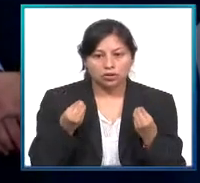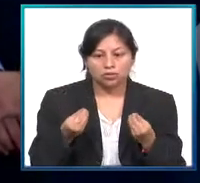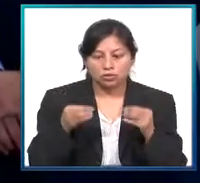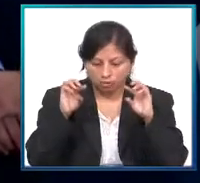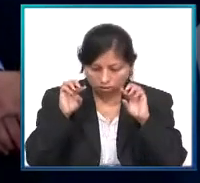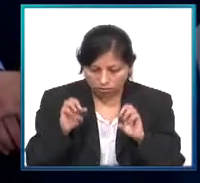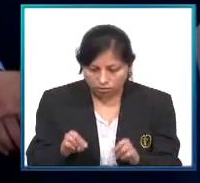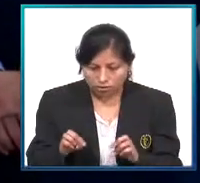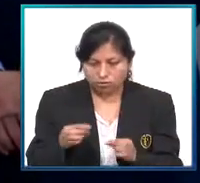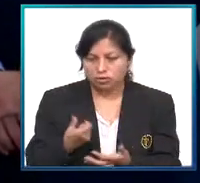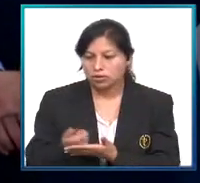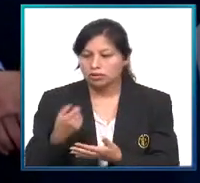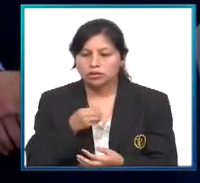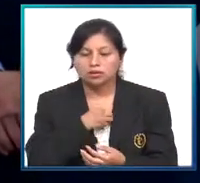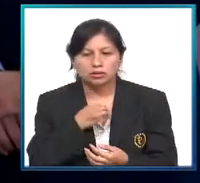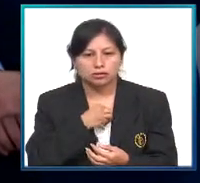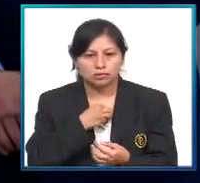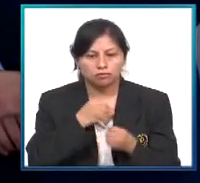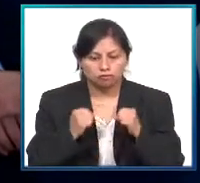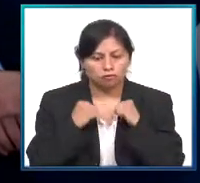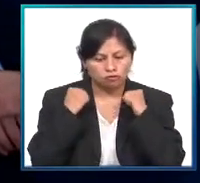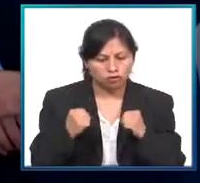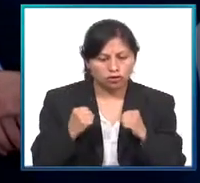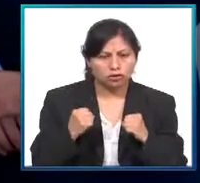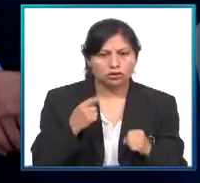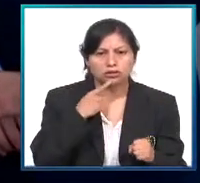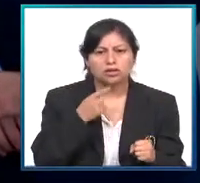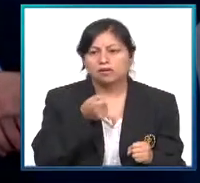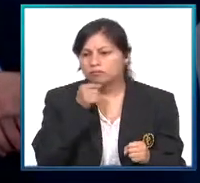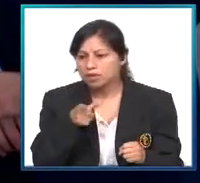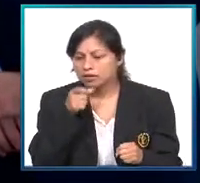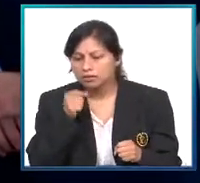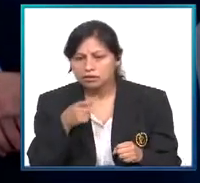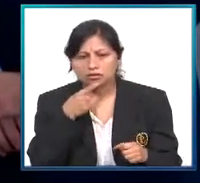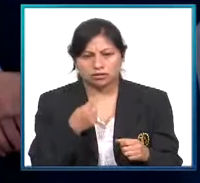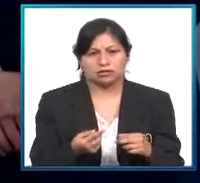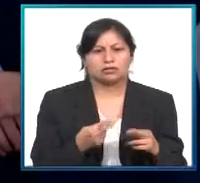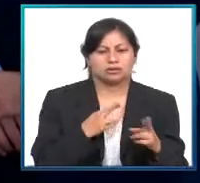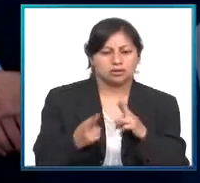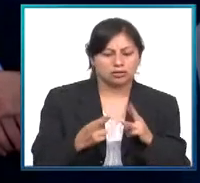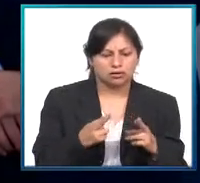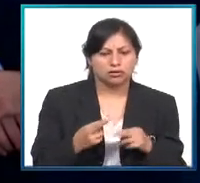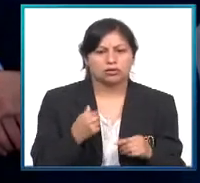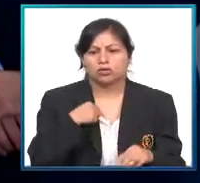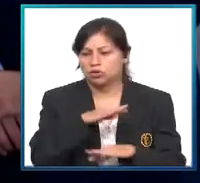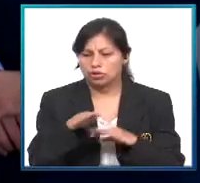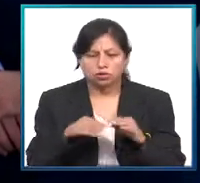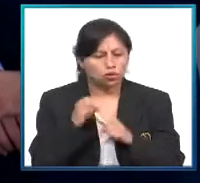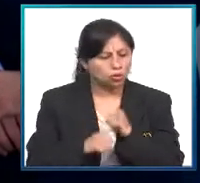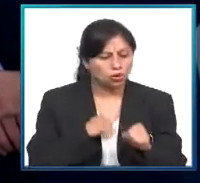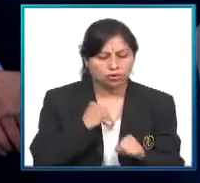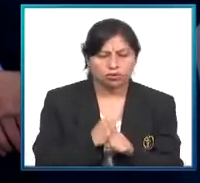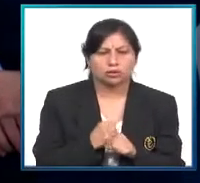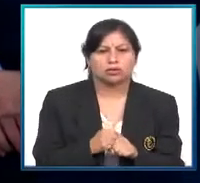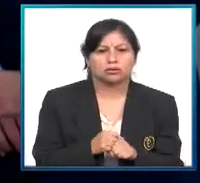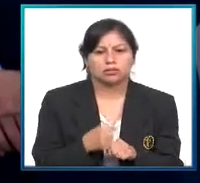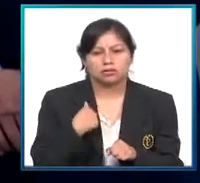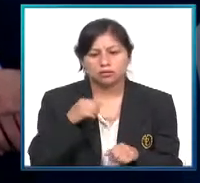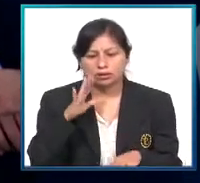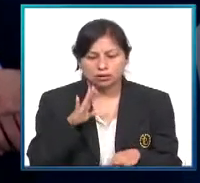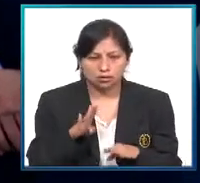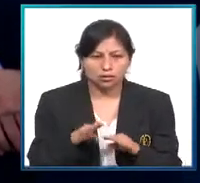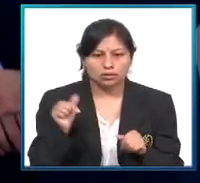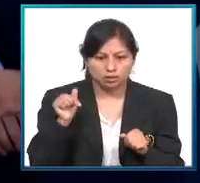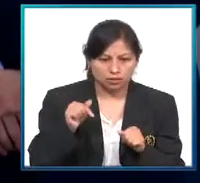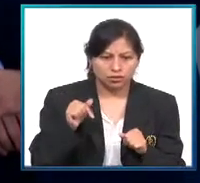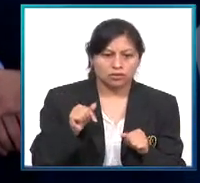consumidores guatemaltecos quisieran acciones muy fuertes en quejas que se dan recurrentemente todos los años. Pero derivado